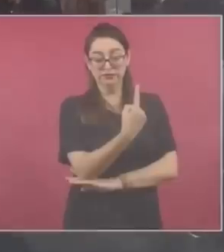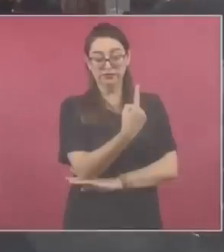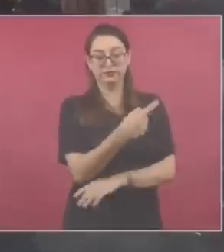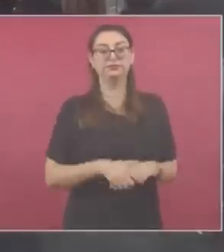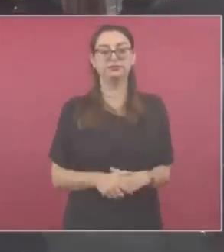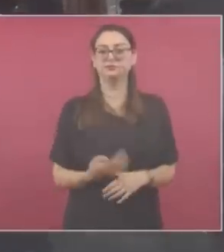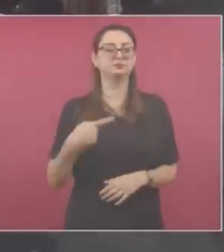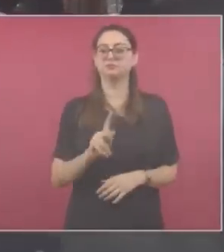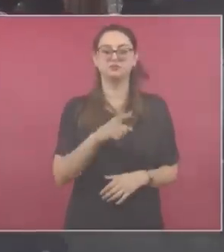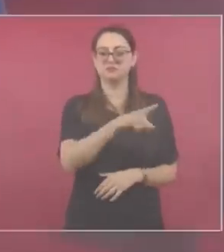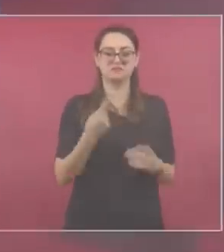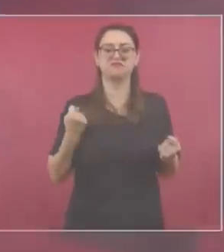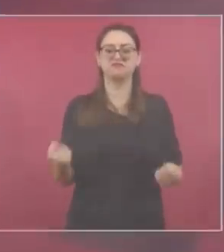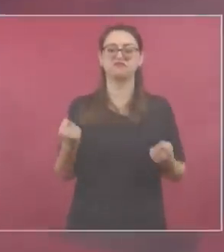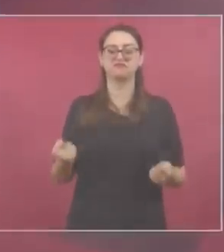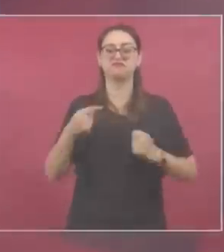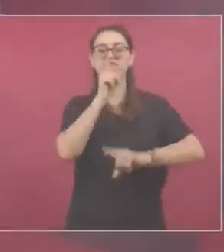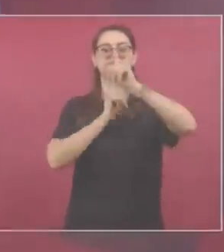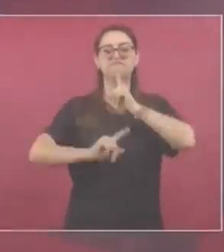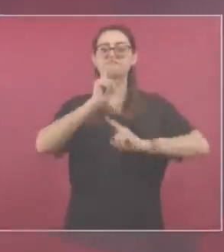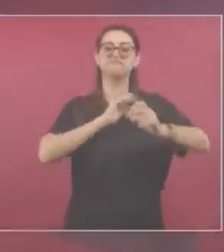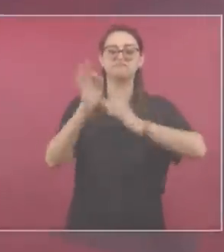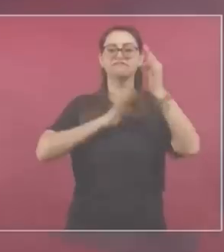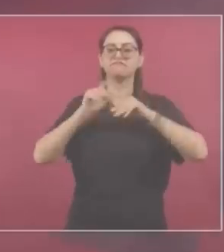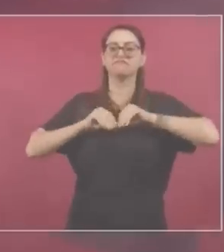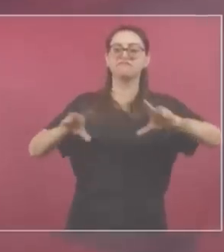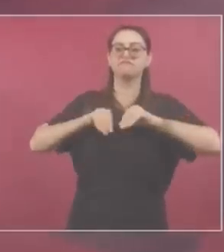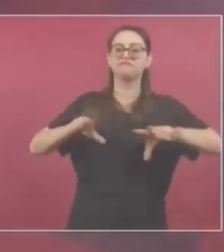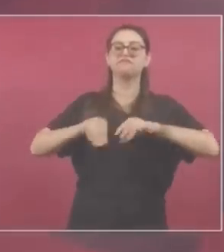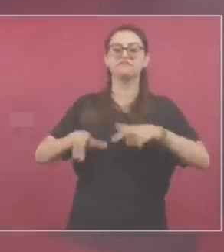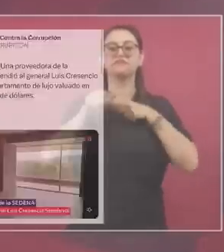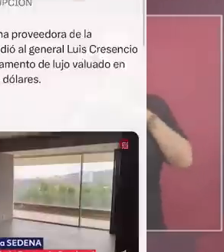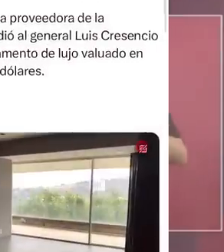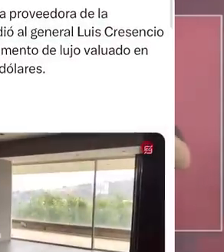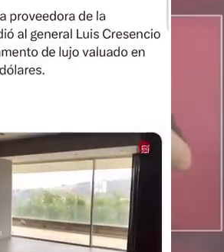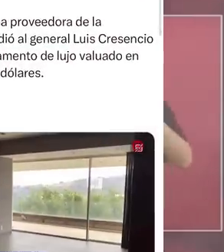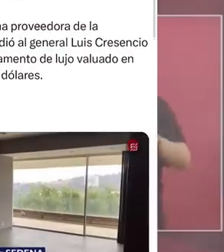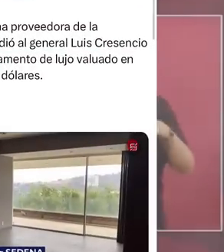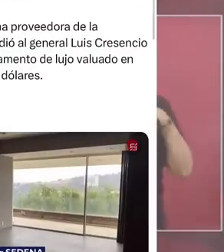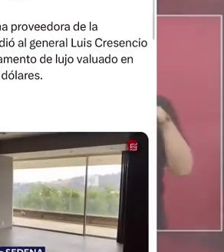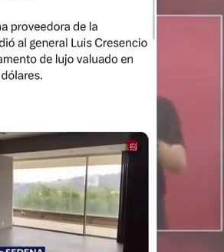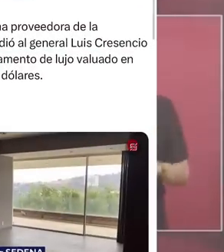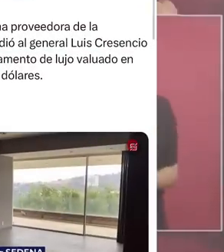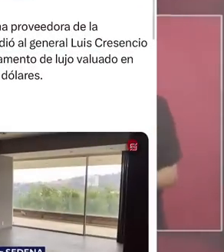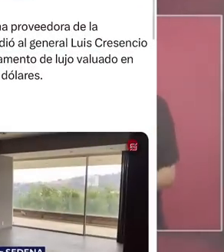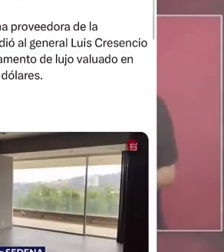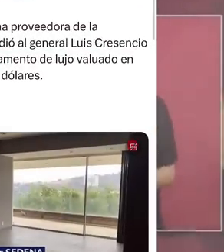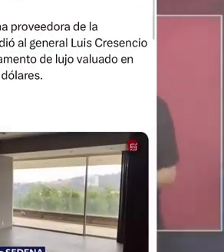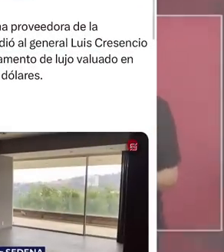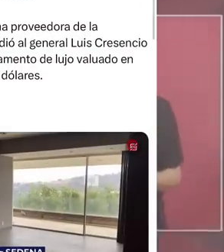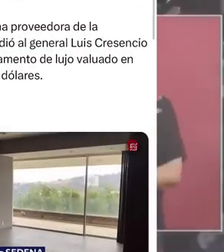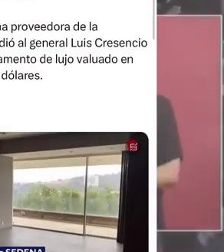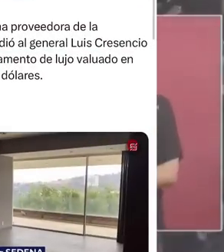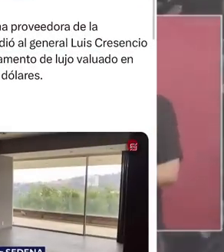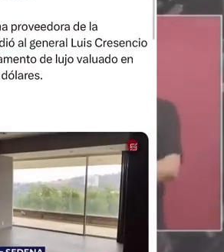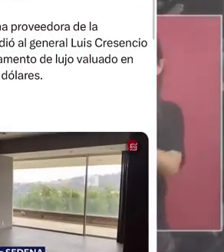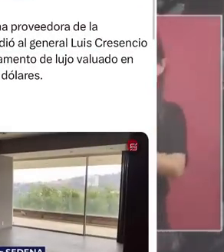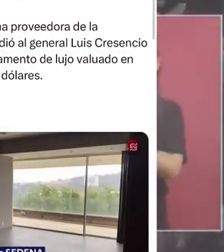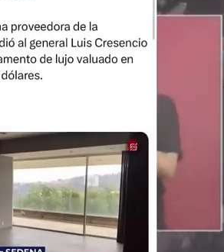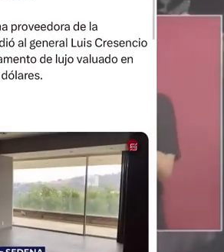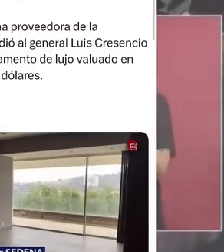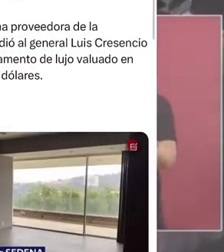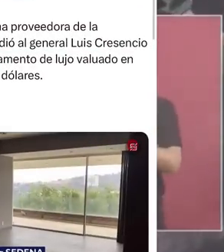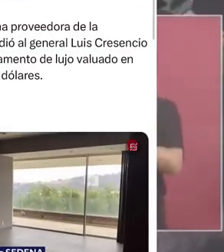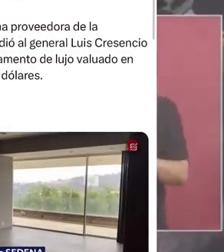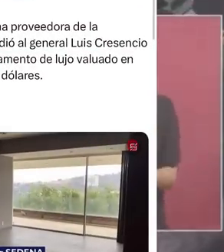Pero sigue. ¿No? Lo del general, lo mismo. Ahí andan, investigando. Yo